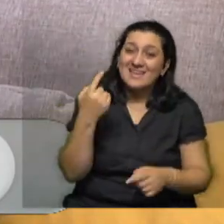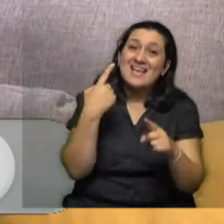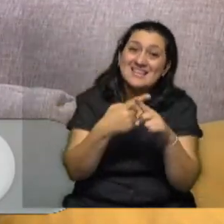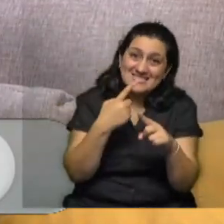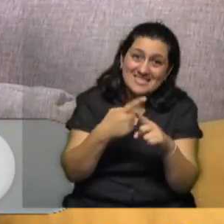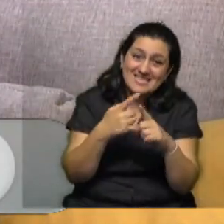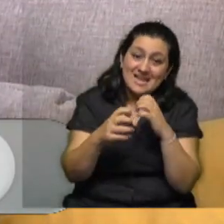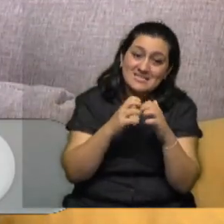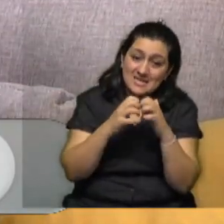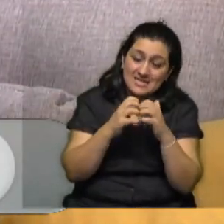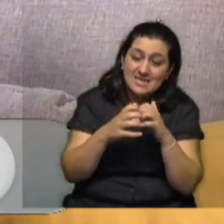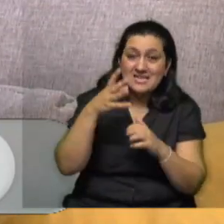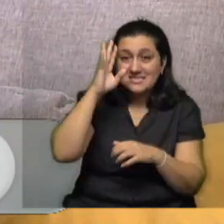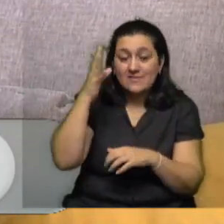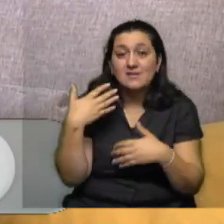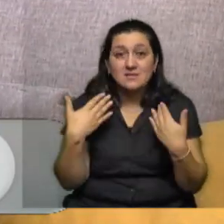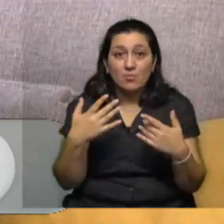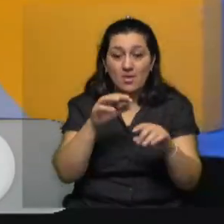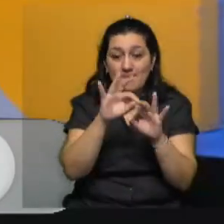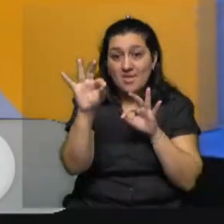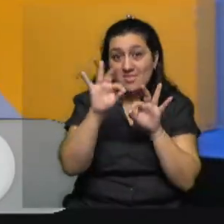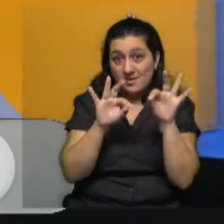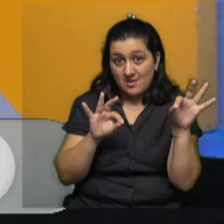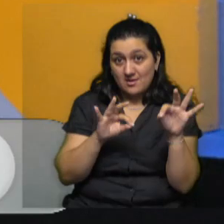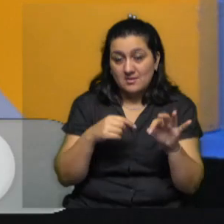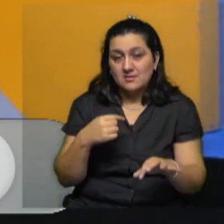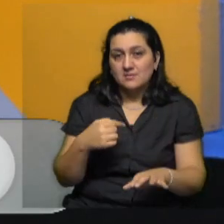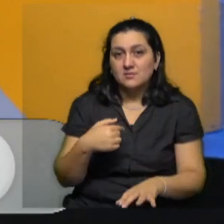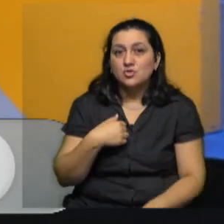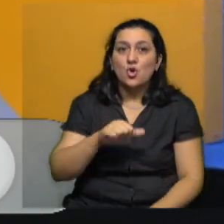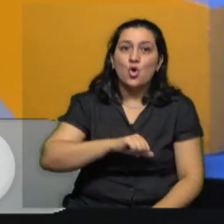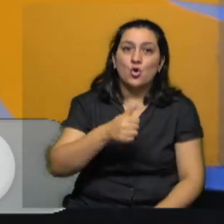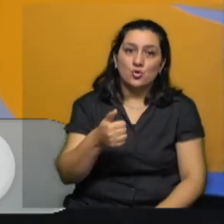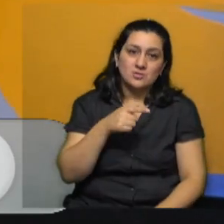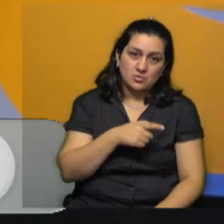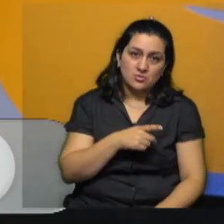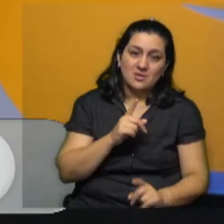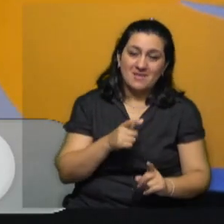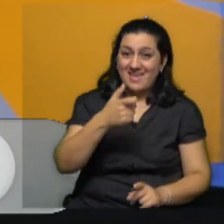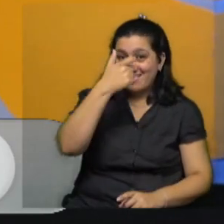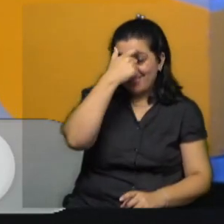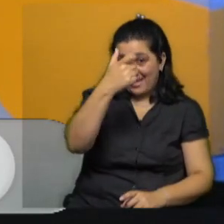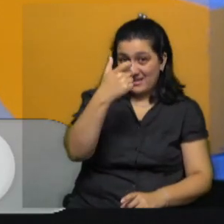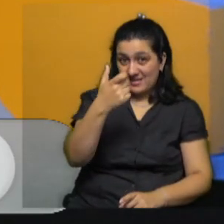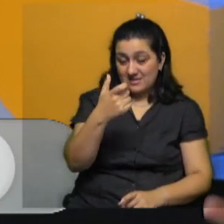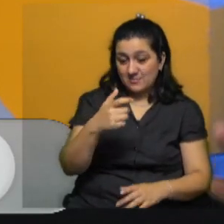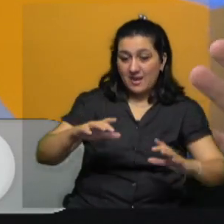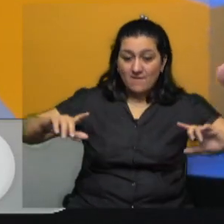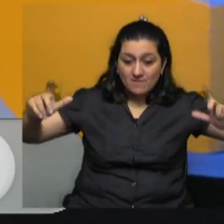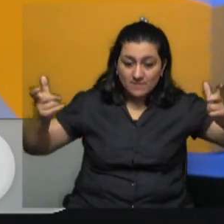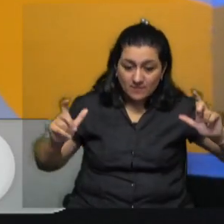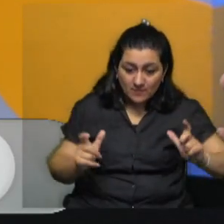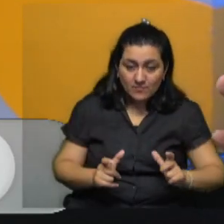bueno saber que se pueden medir. Y cuando yo logro eso, por ejemplo, también tengo técnicas para contrarrestar.